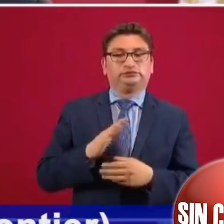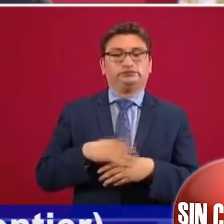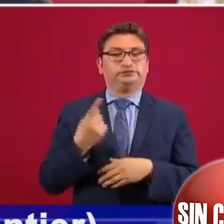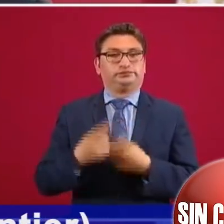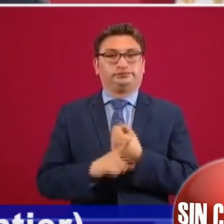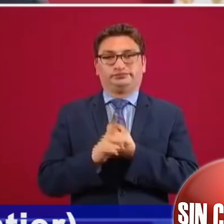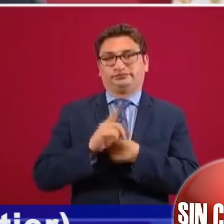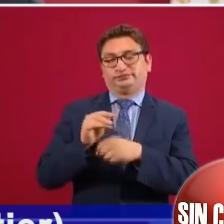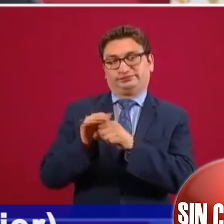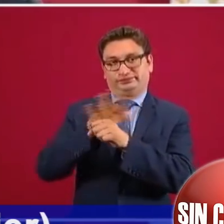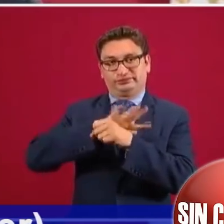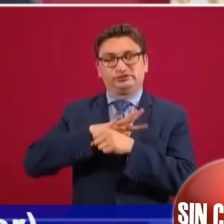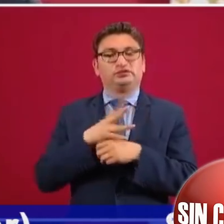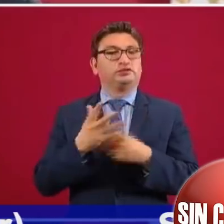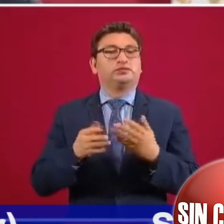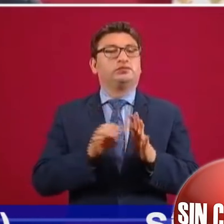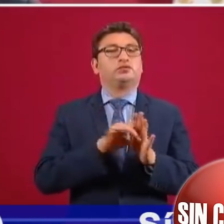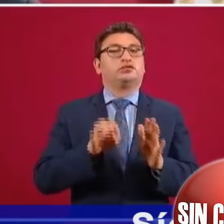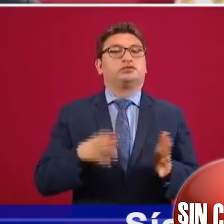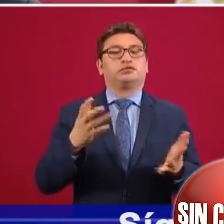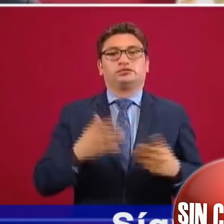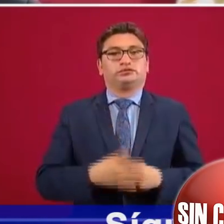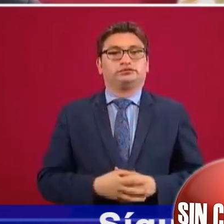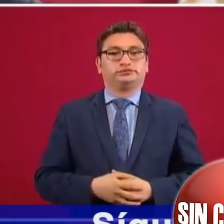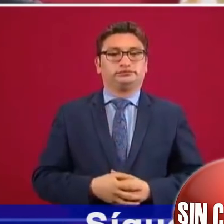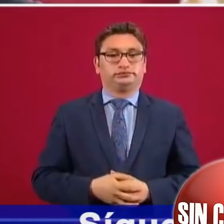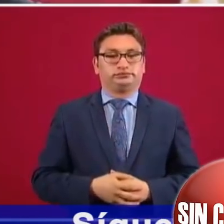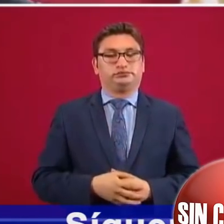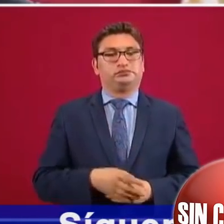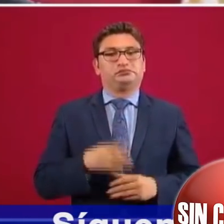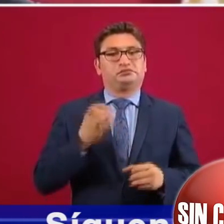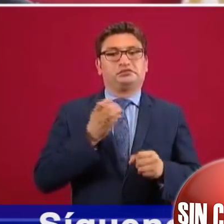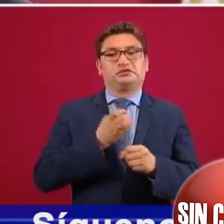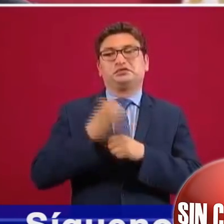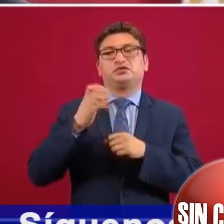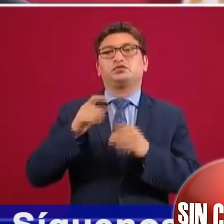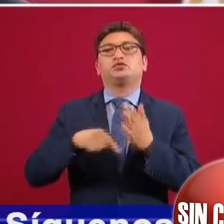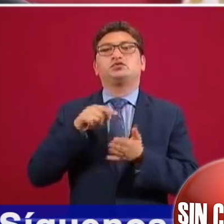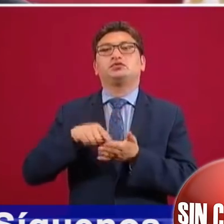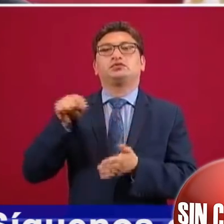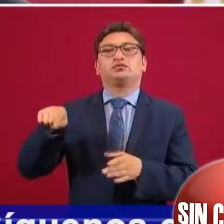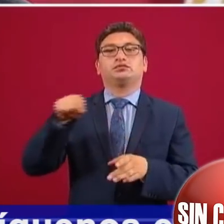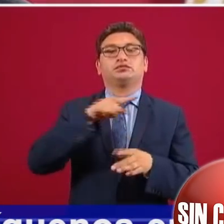coronavirus, vamos a hablar de los estados turísticos